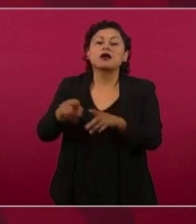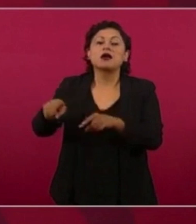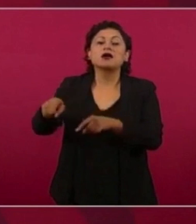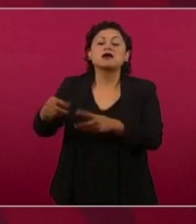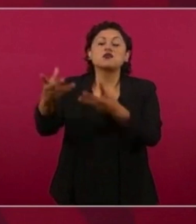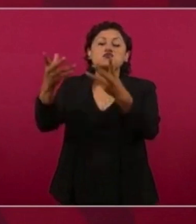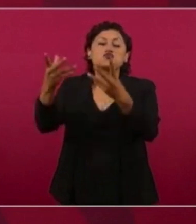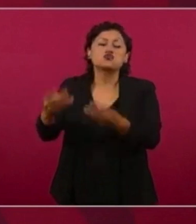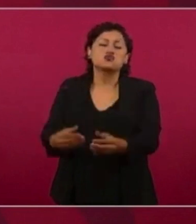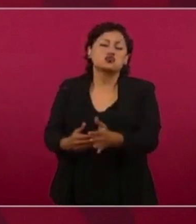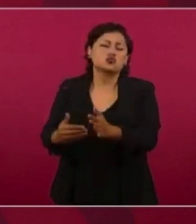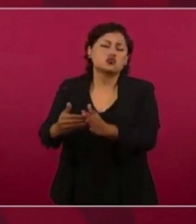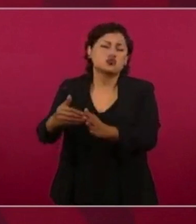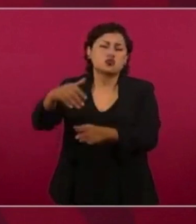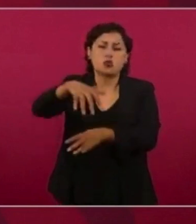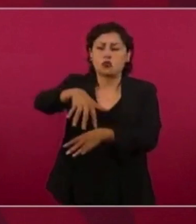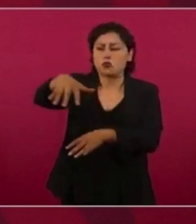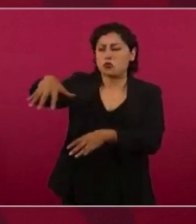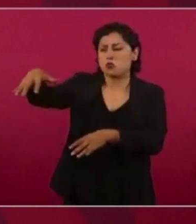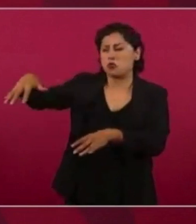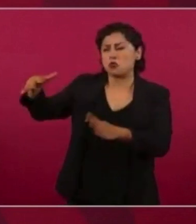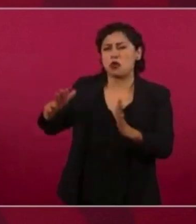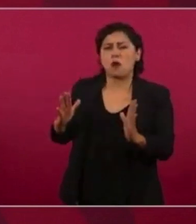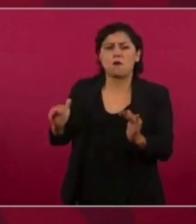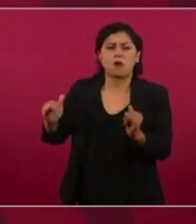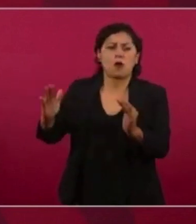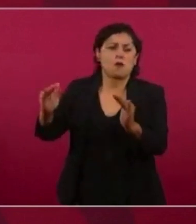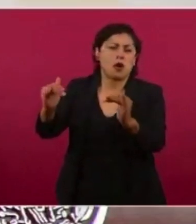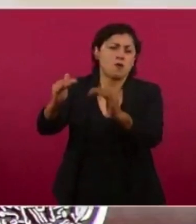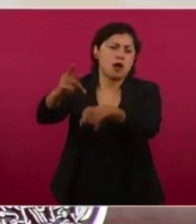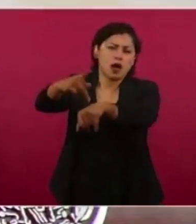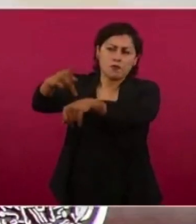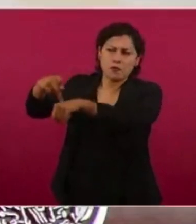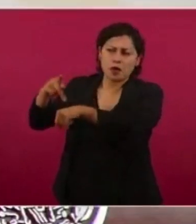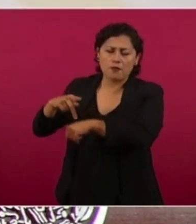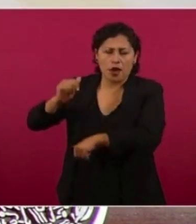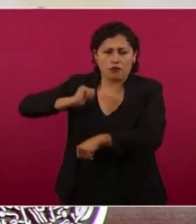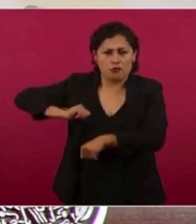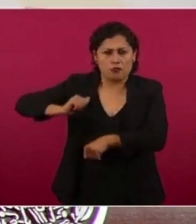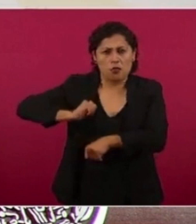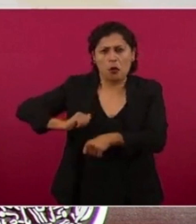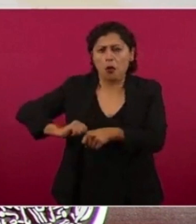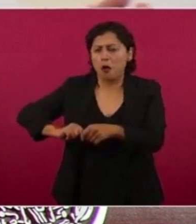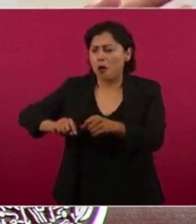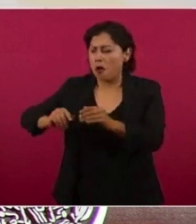vestigios arqueológicos, de estructuras, cimentaciones,